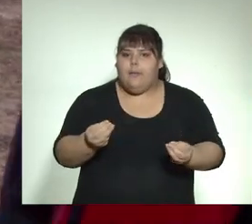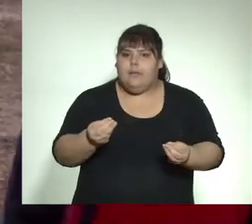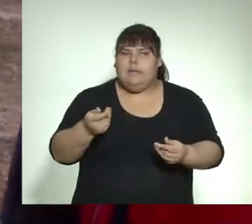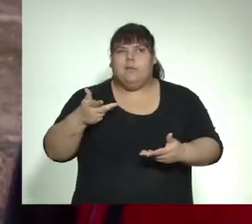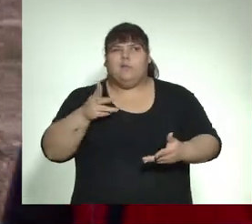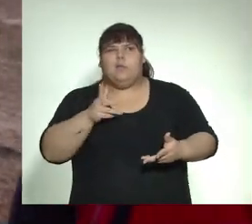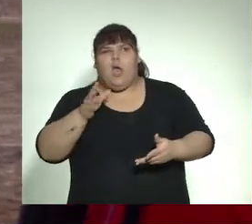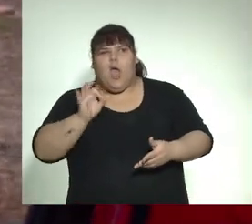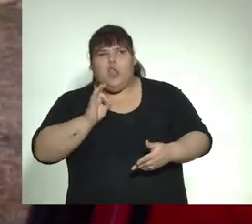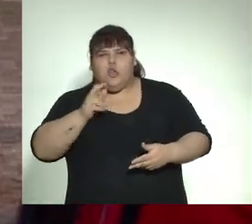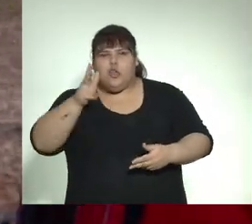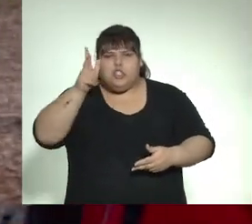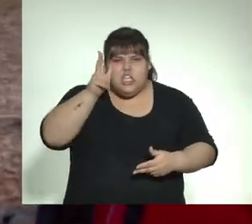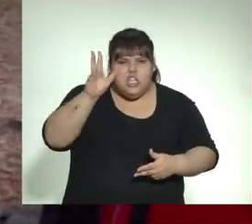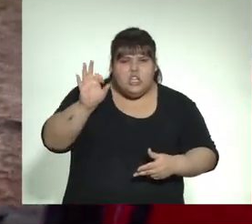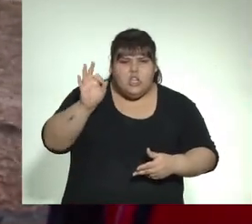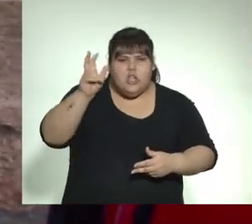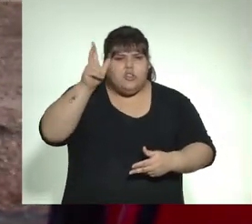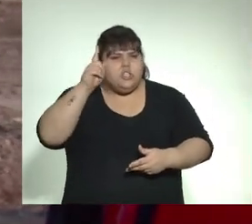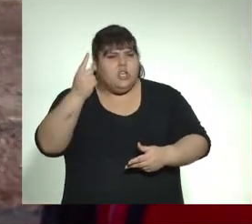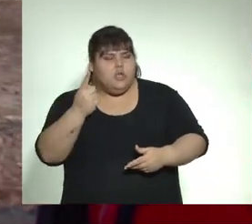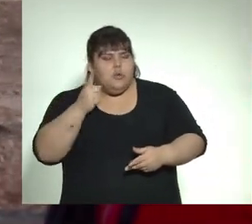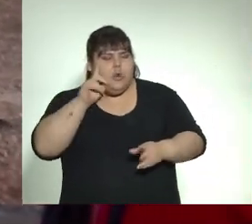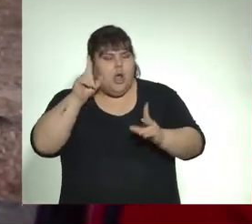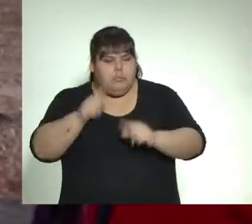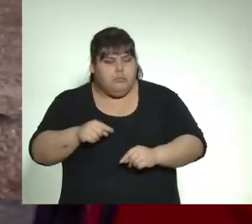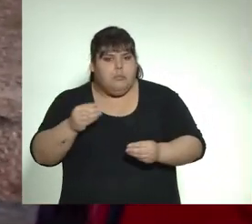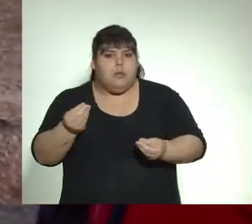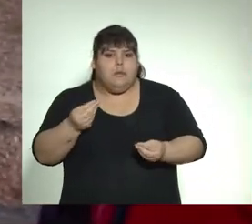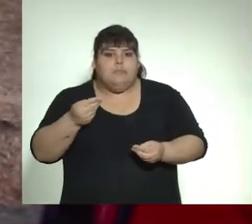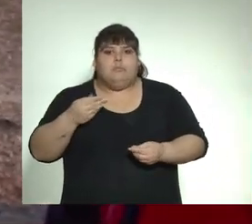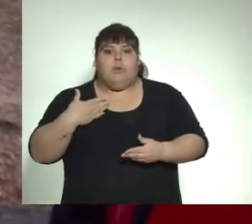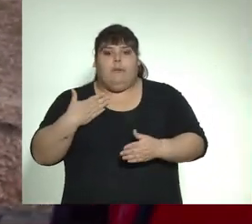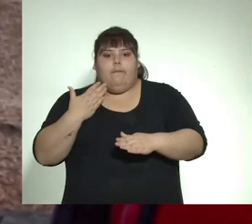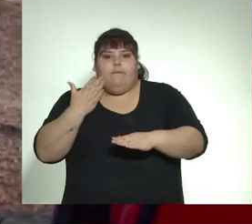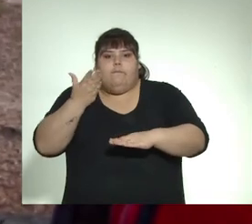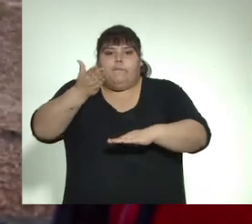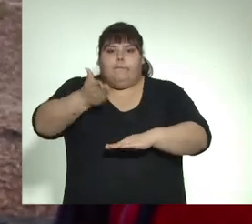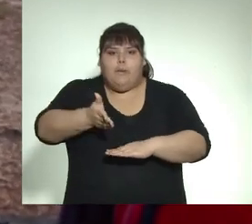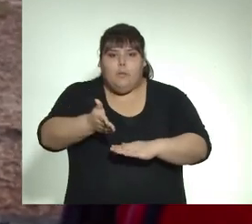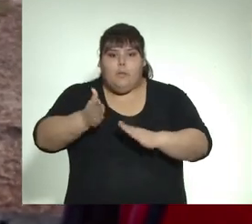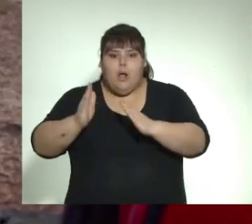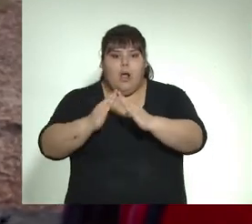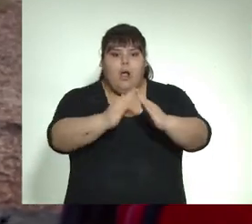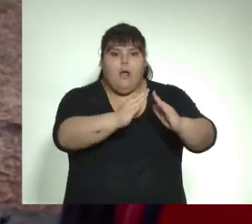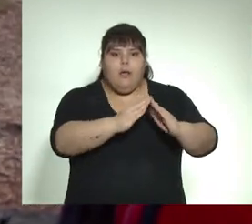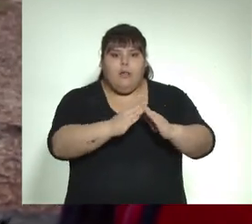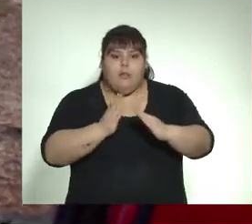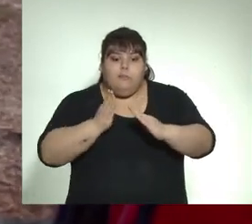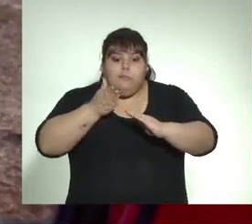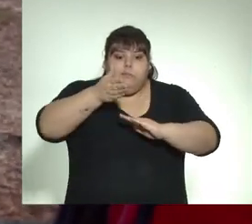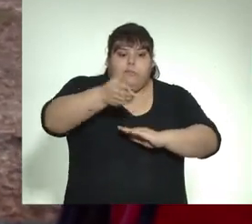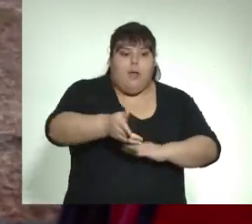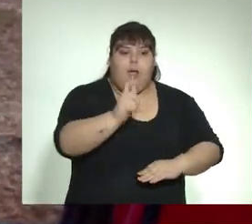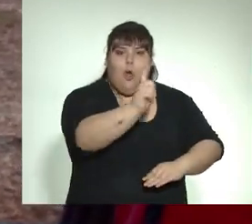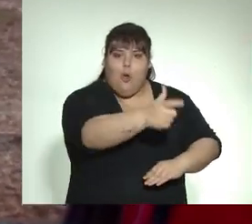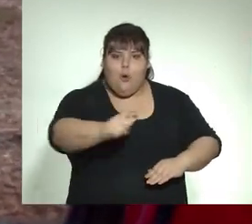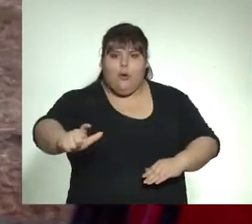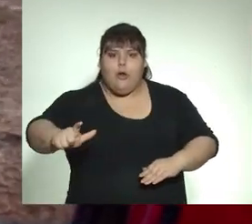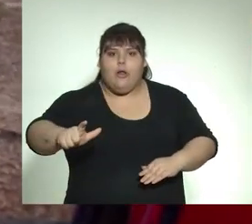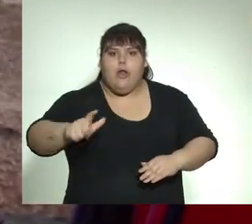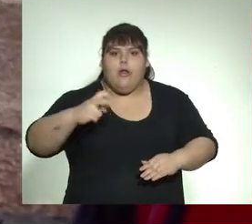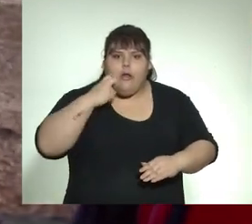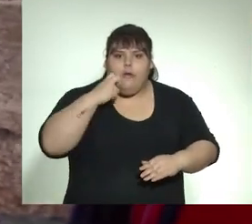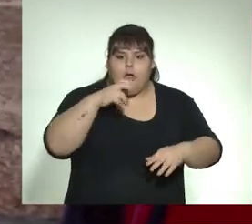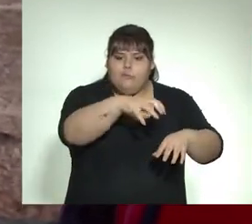sé si el año 80, 81, no me acuerdo bien el exacto, nosotros pudimos llegar hasta la costanera vieja, ¿eh?